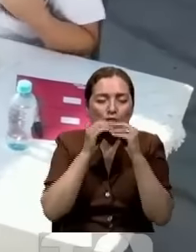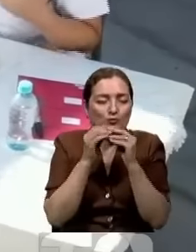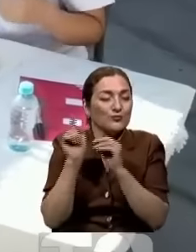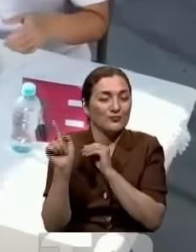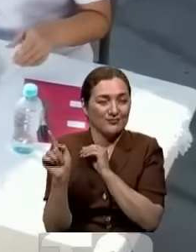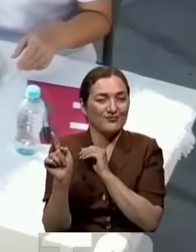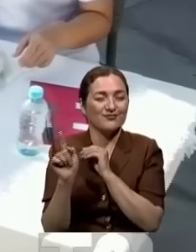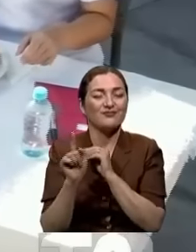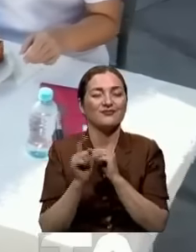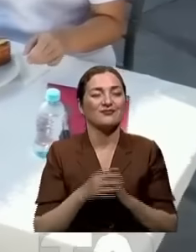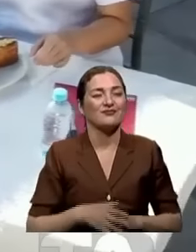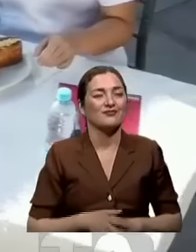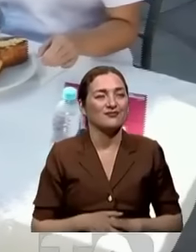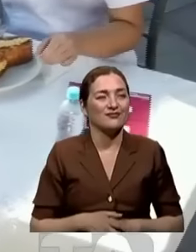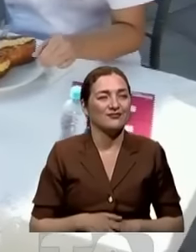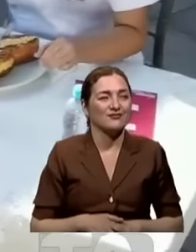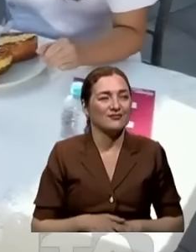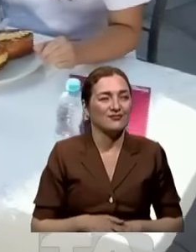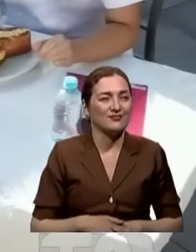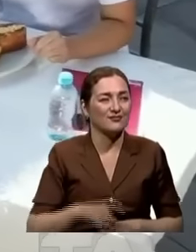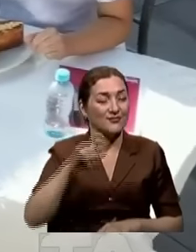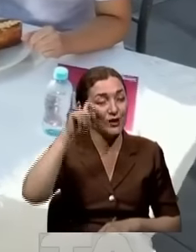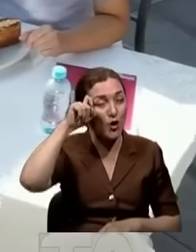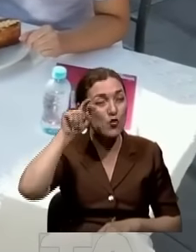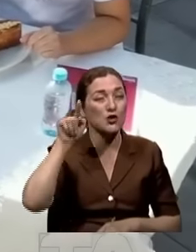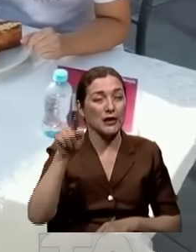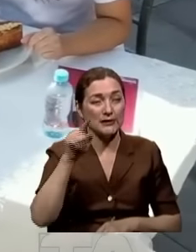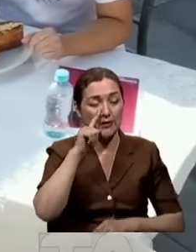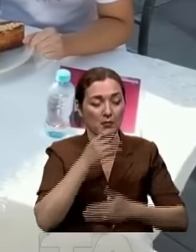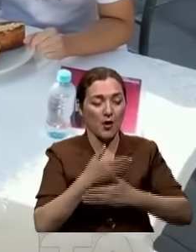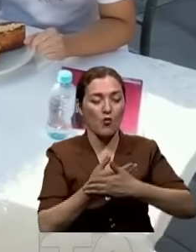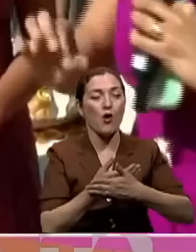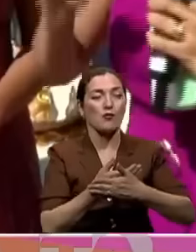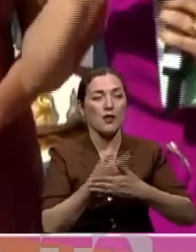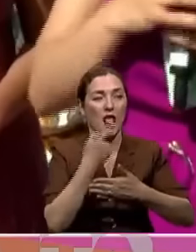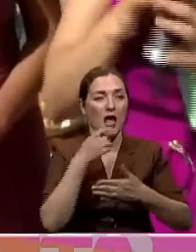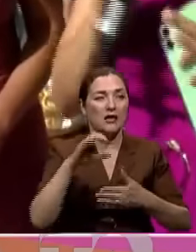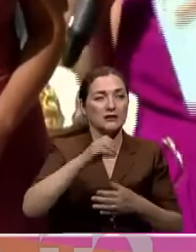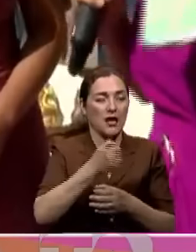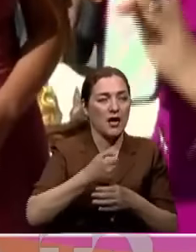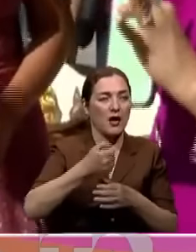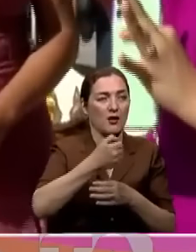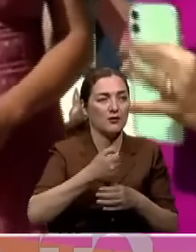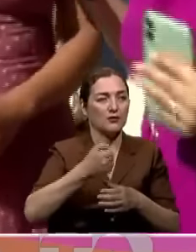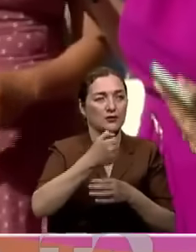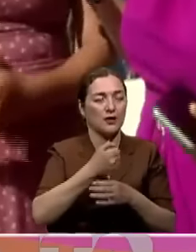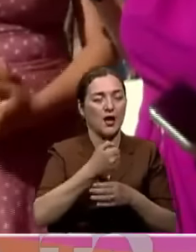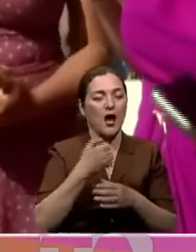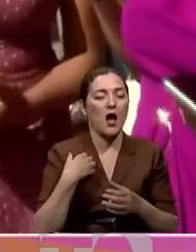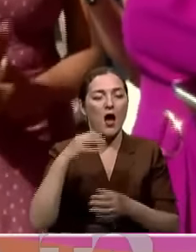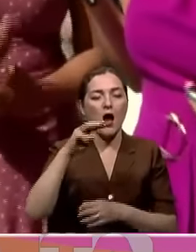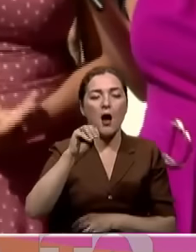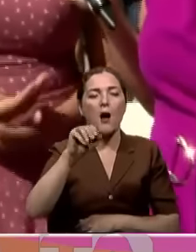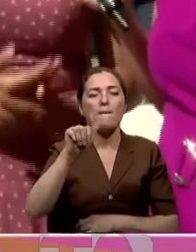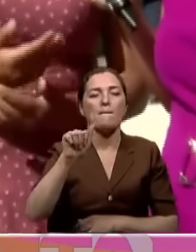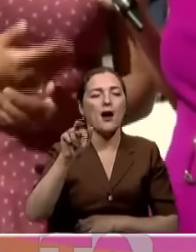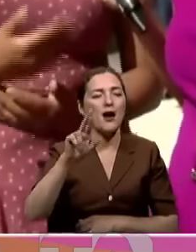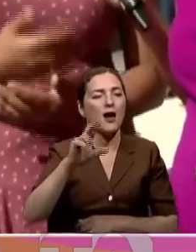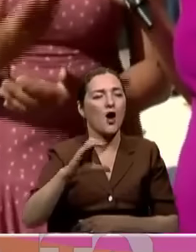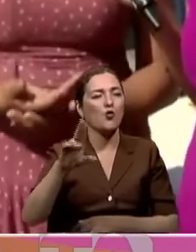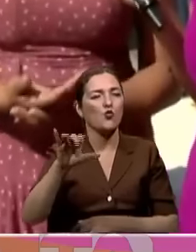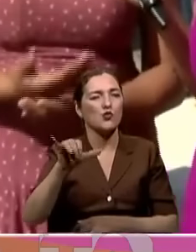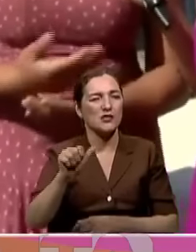roll de la Casa del Librillo. Recordarles, es una guagua con un toquecito de café y un toquecito también de maracuyá. Sí, como les decía,